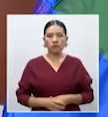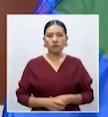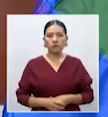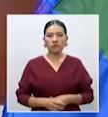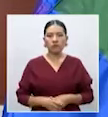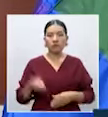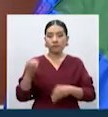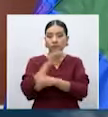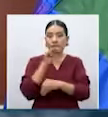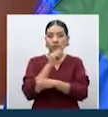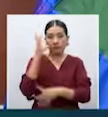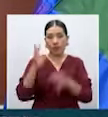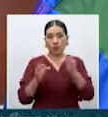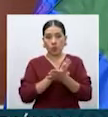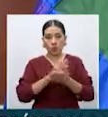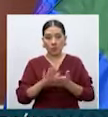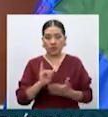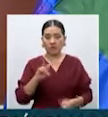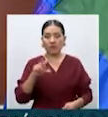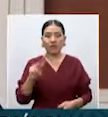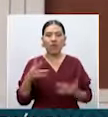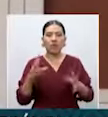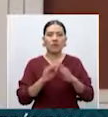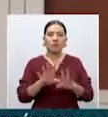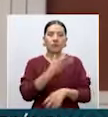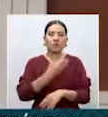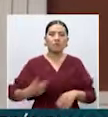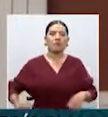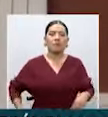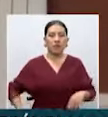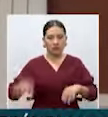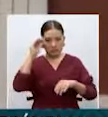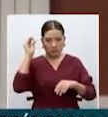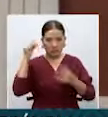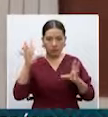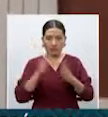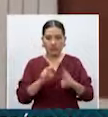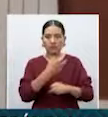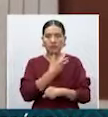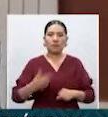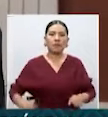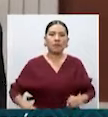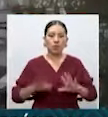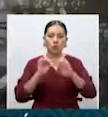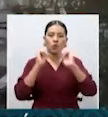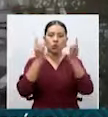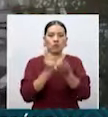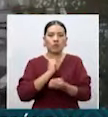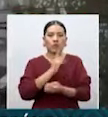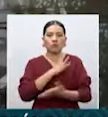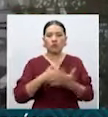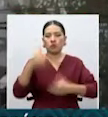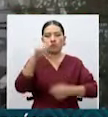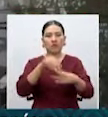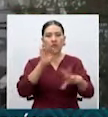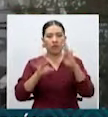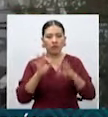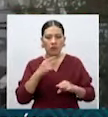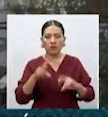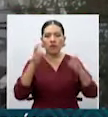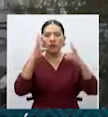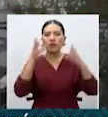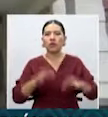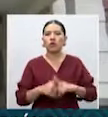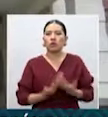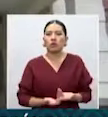El ministro de Justicia, Iván Lima, informó que el presidente Luis Arce envió una carta al presidente del Tribunal Supremo Electoral para fijar plazos que definen la normativa a la